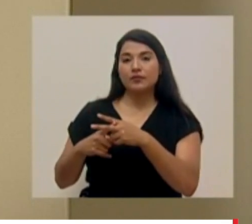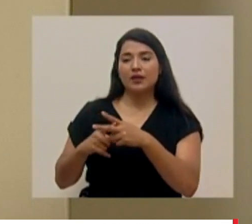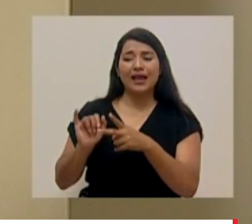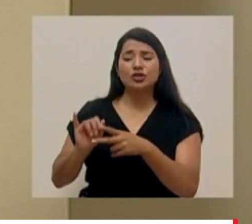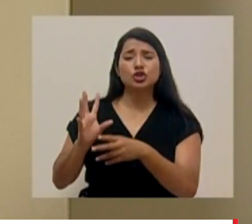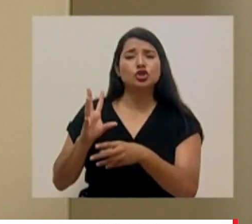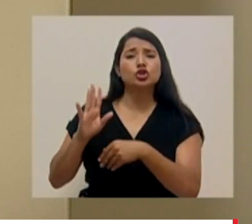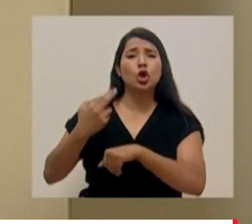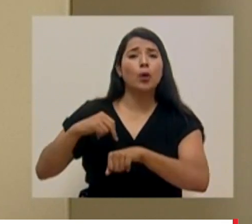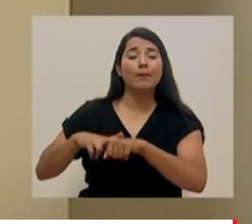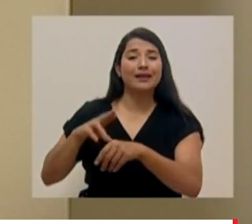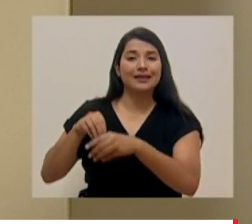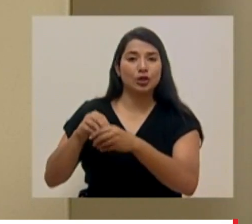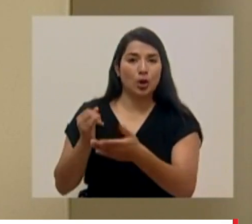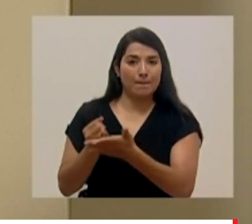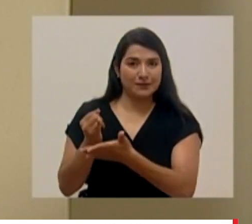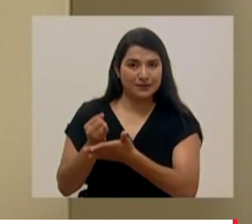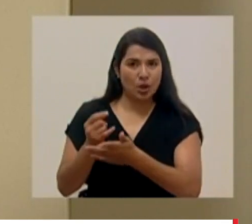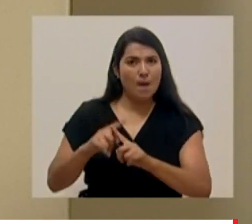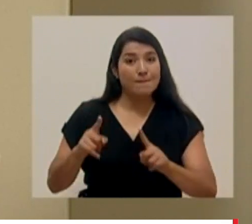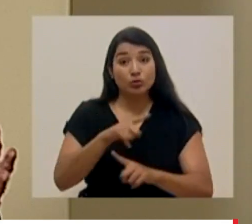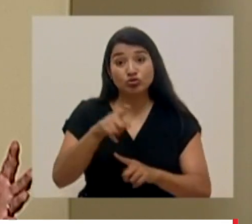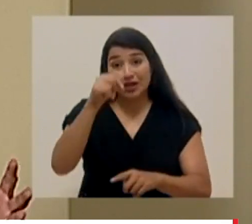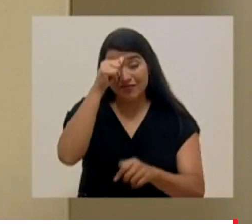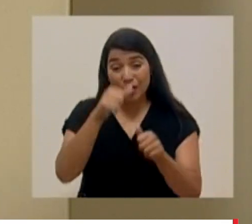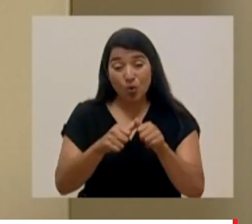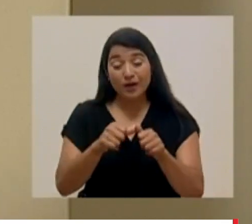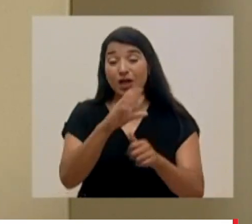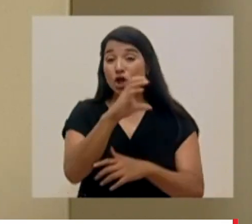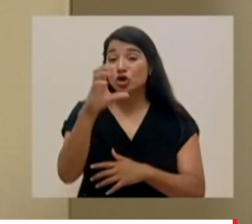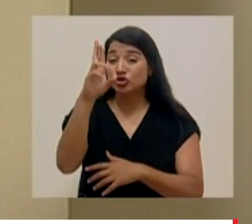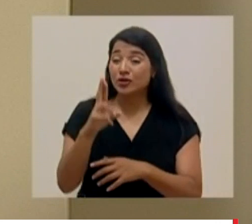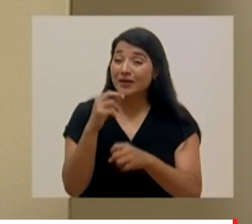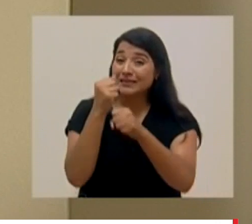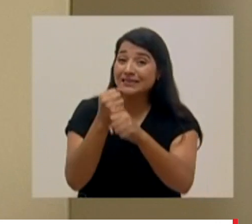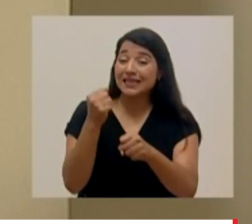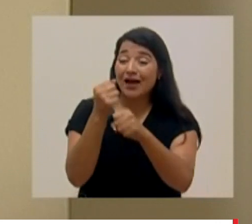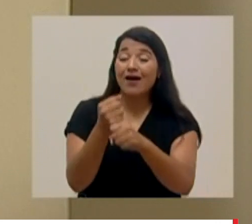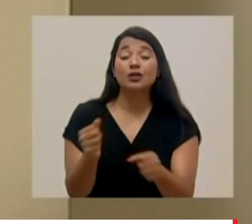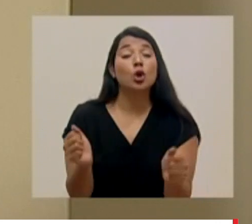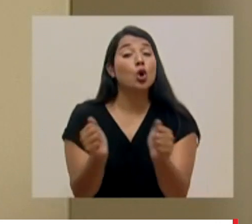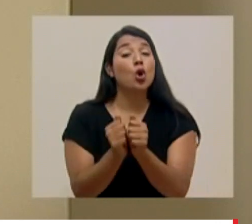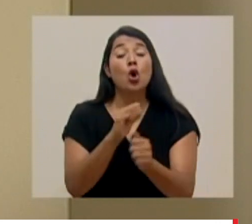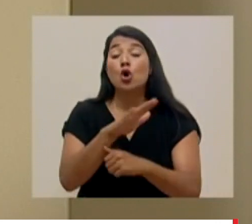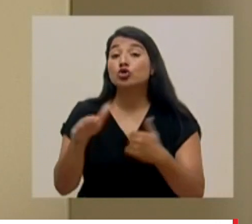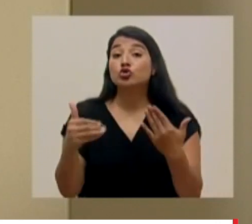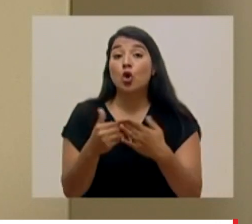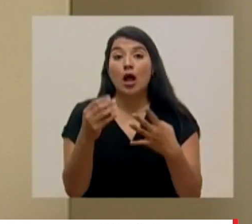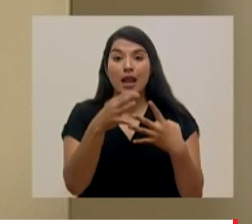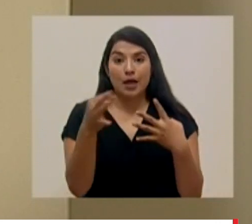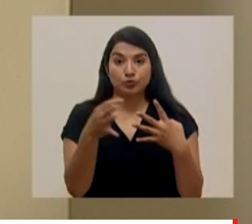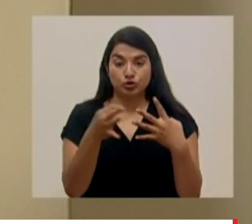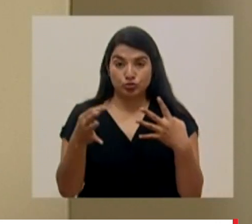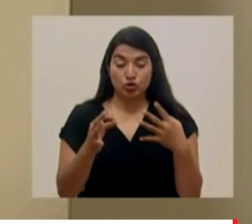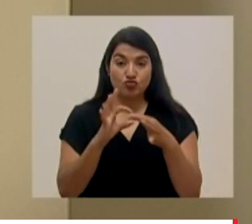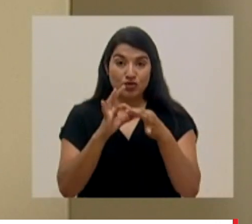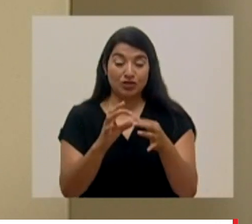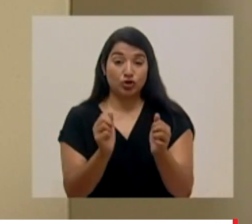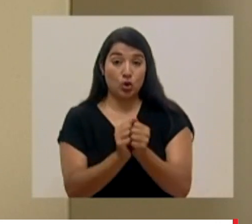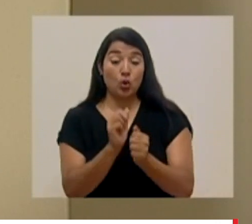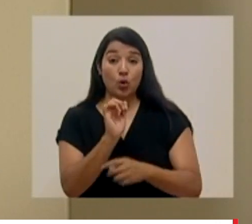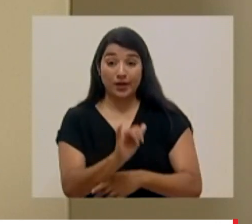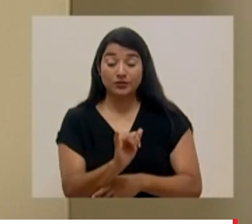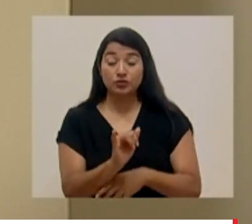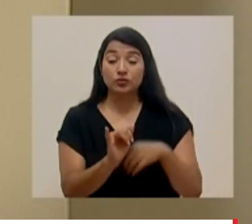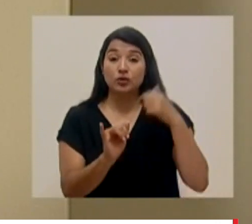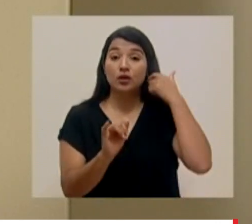investigaciones, pero recordemos que Costa Rica ha estado trabajando con todas las puertas y todas las posibilidades que podemos tener con respecto a esto, ¿verdad?, que no